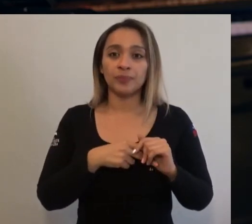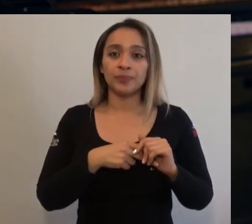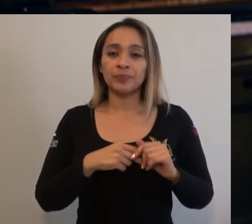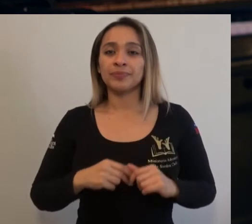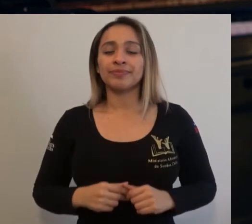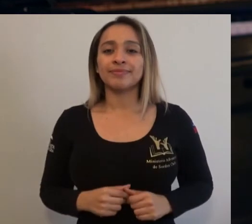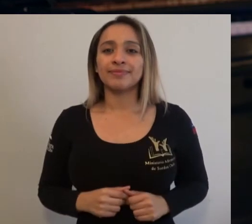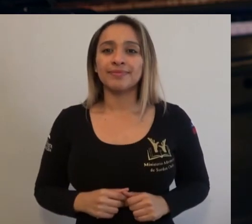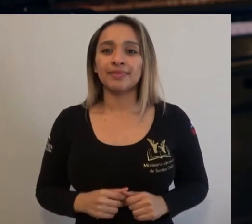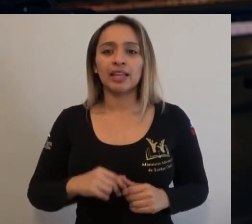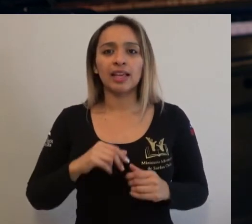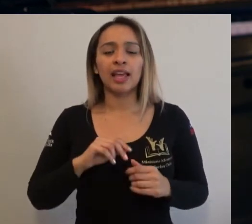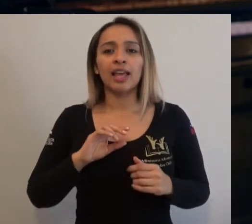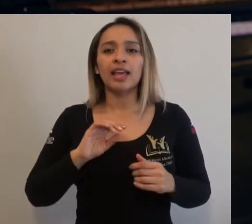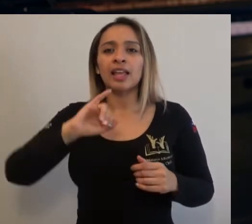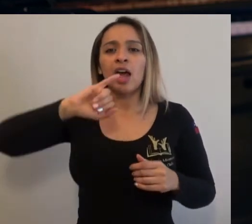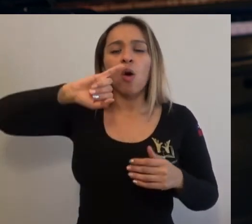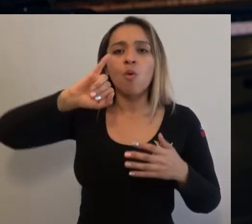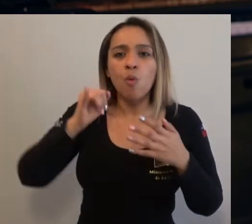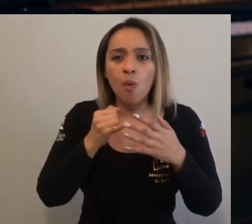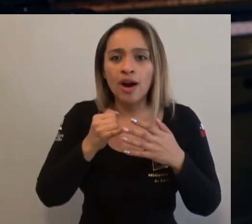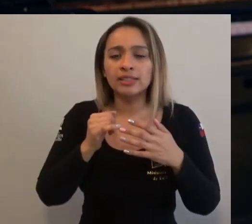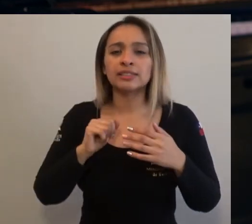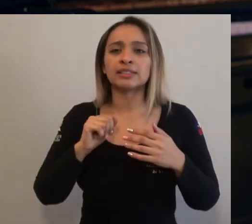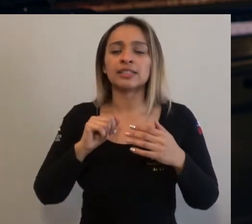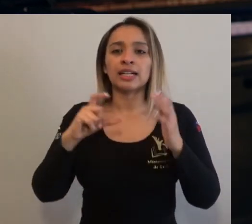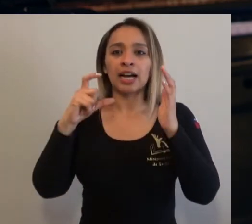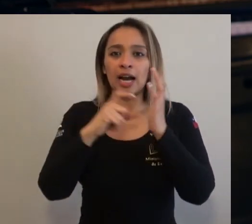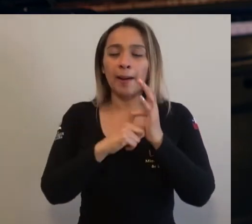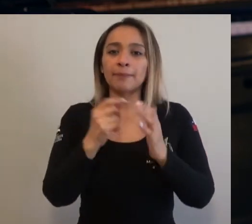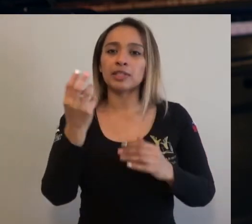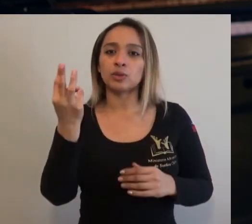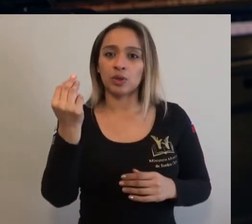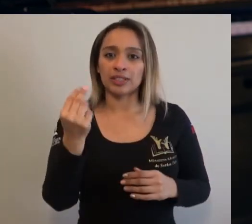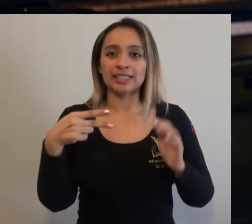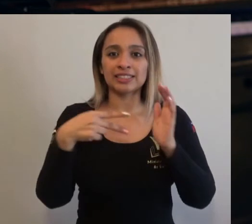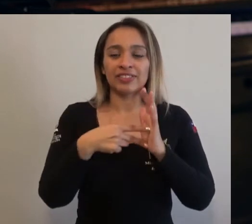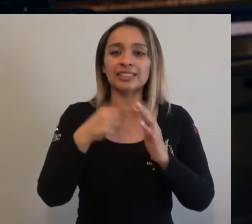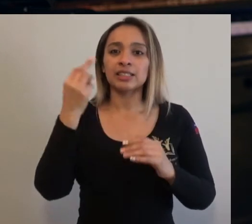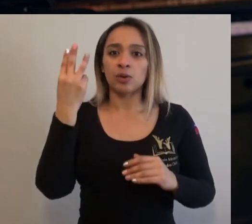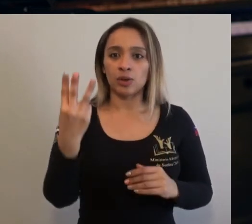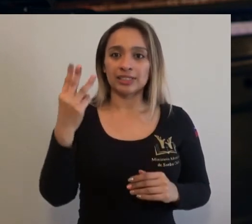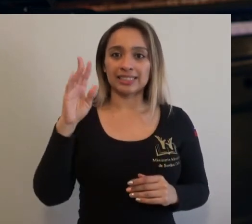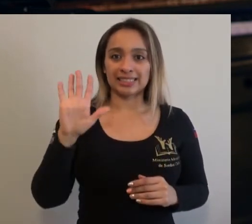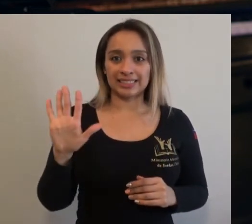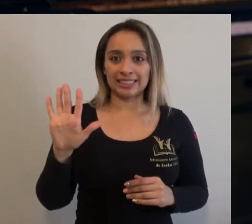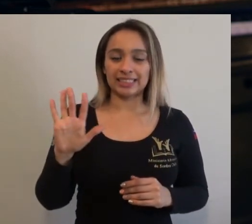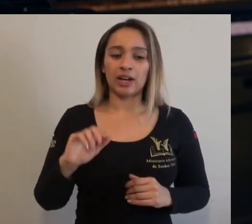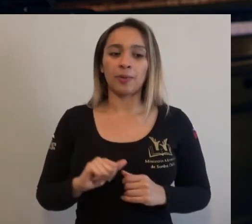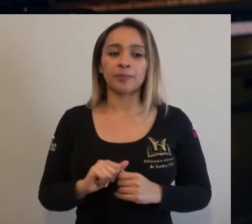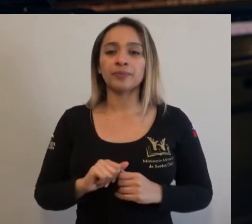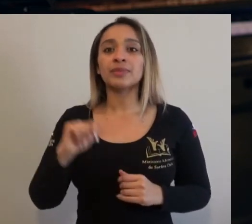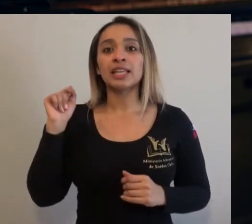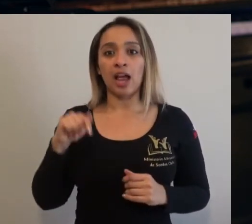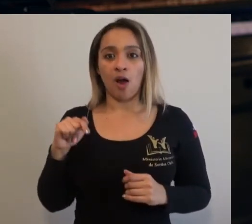encuentra en San Juan, capítulo 13, versículo 35. Y vamos a